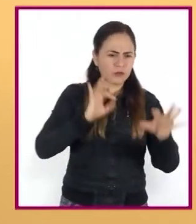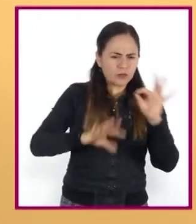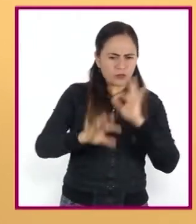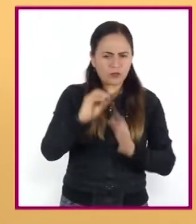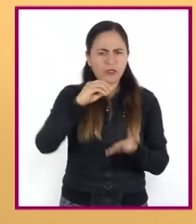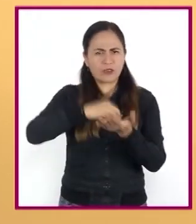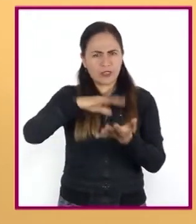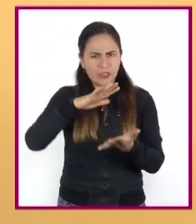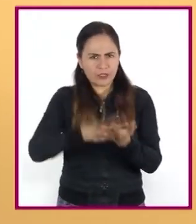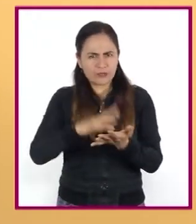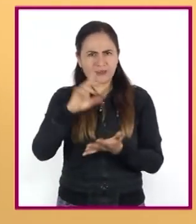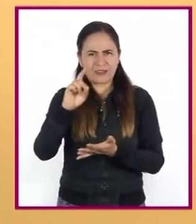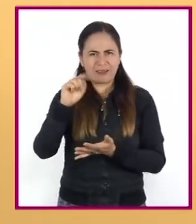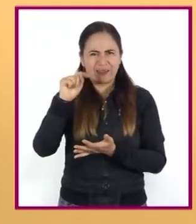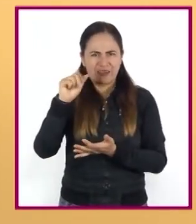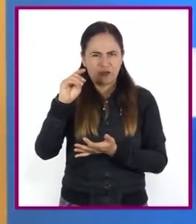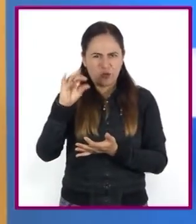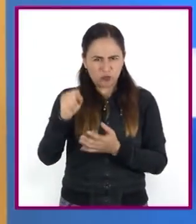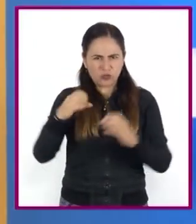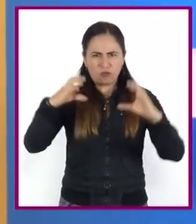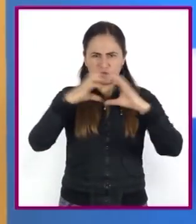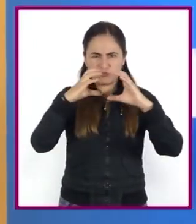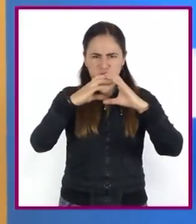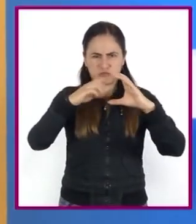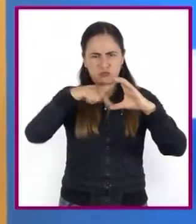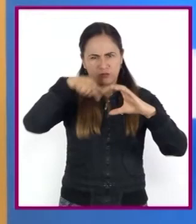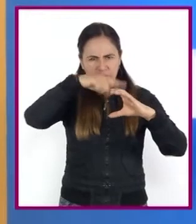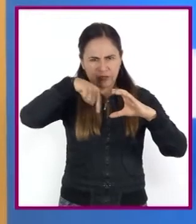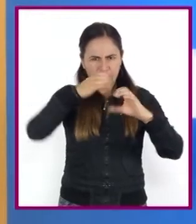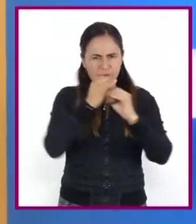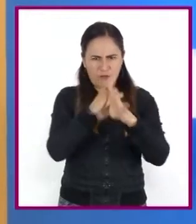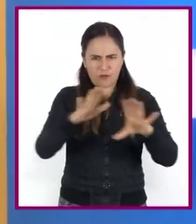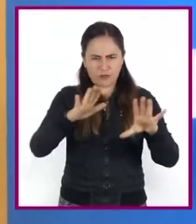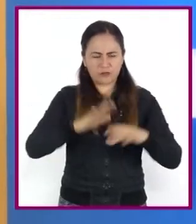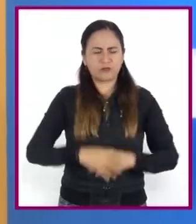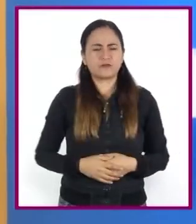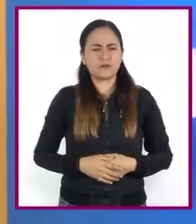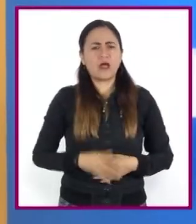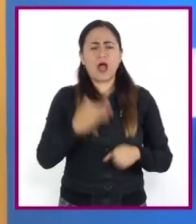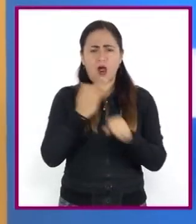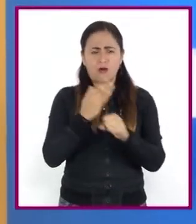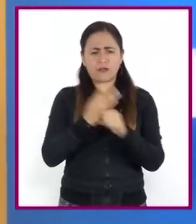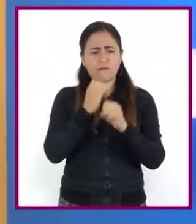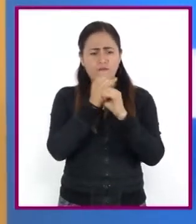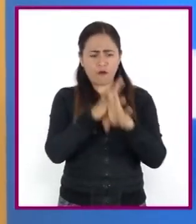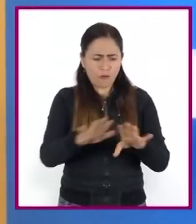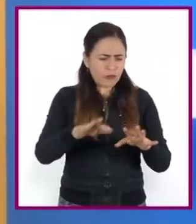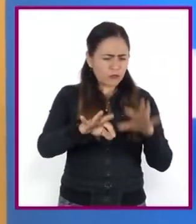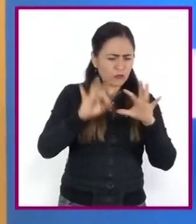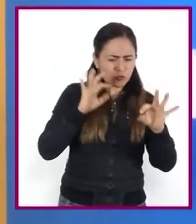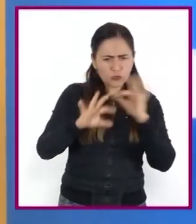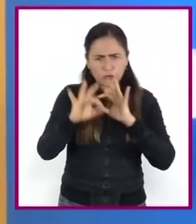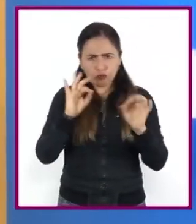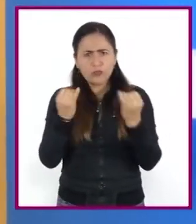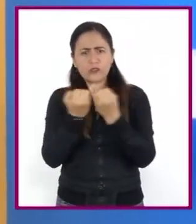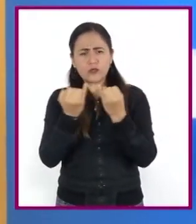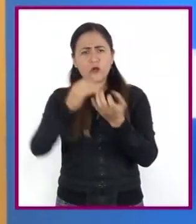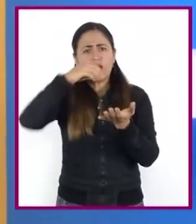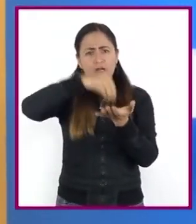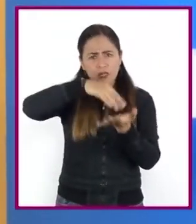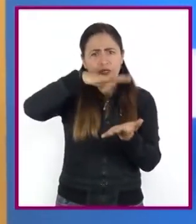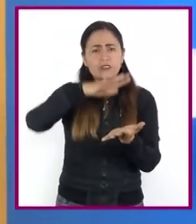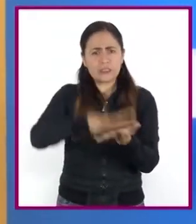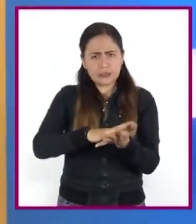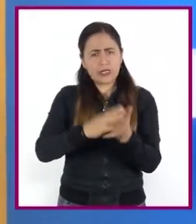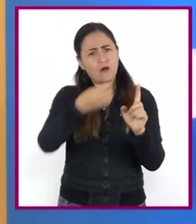lee datos en gráficas circulares. Para ello analizaremos una forma de recolectar información, así como la manera de registrar y